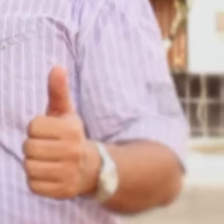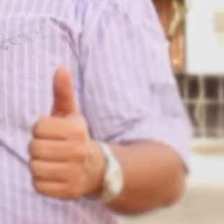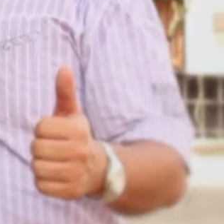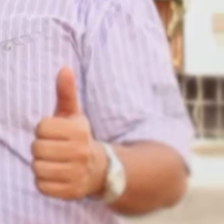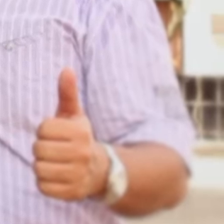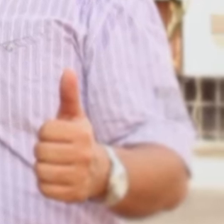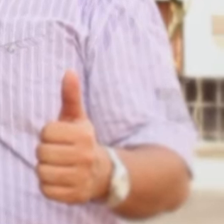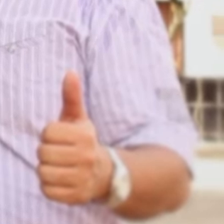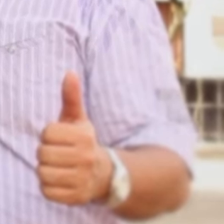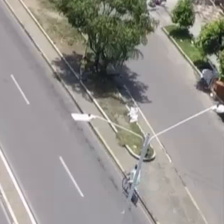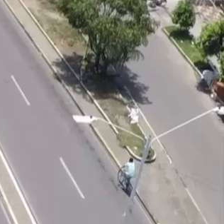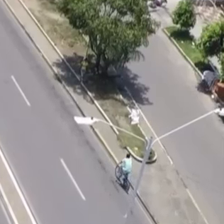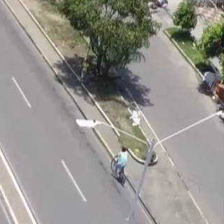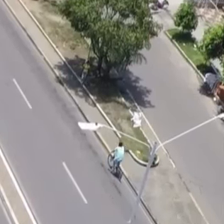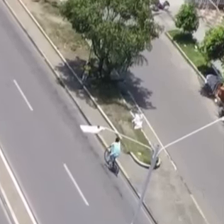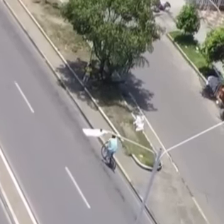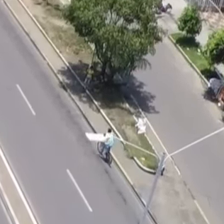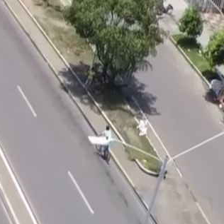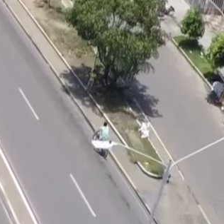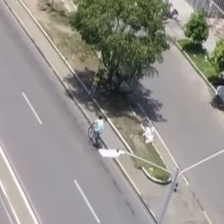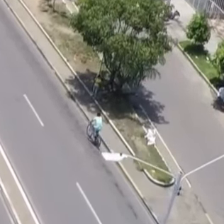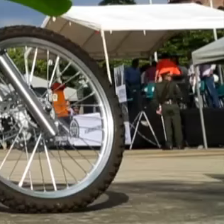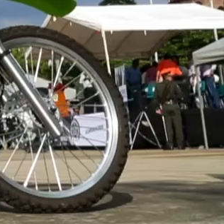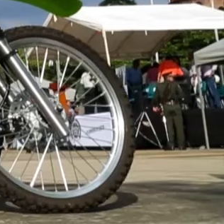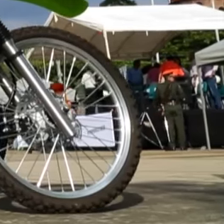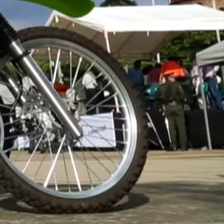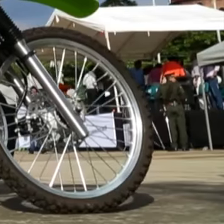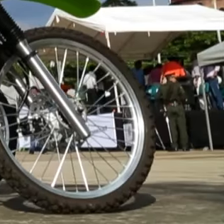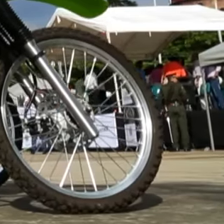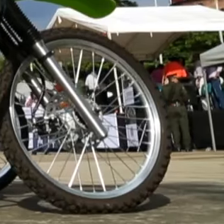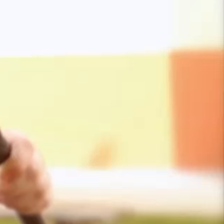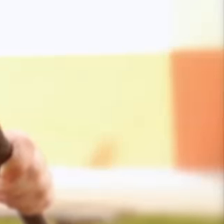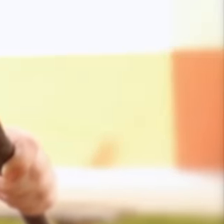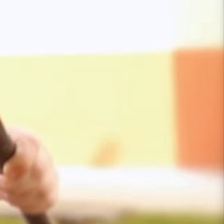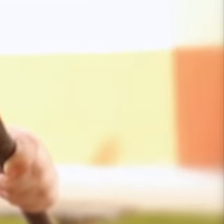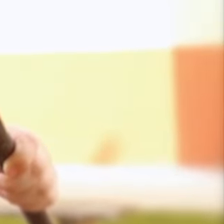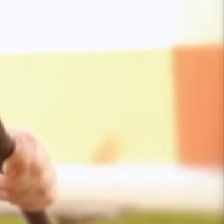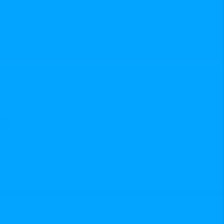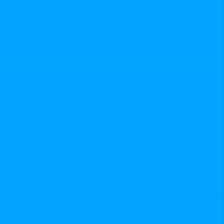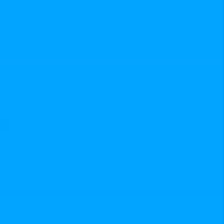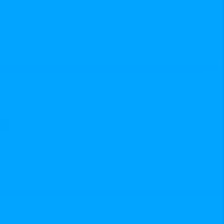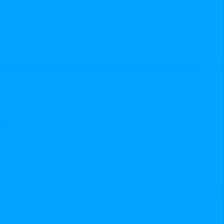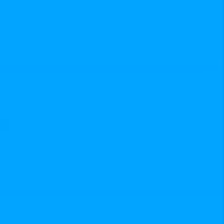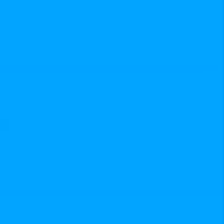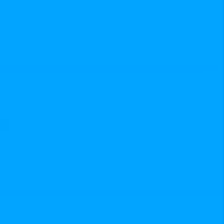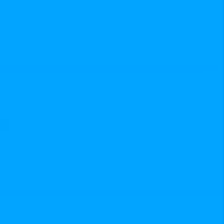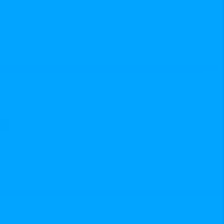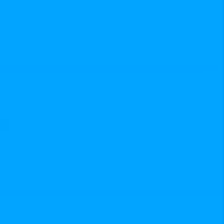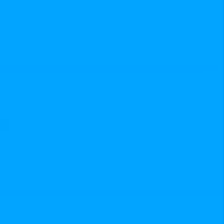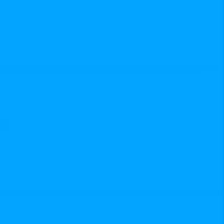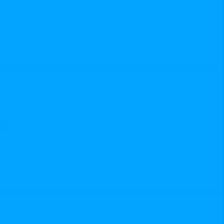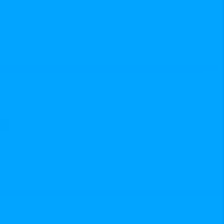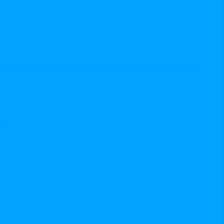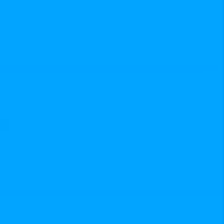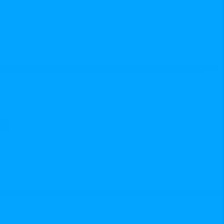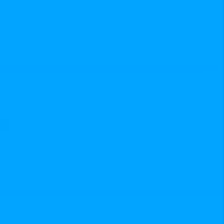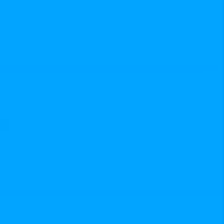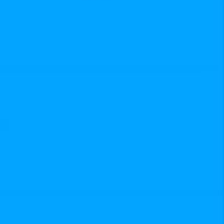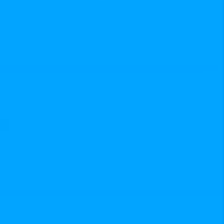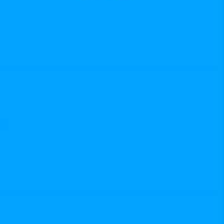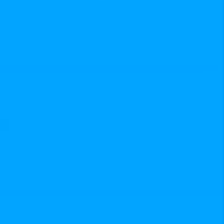mano, juntos lo logramos. Barranca Bermeja limpia, segura y en paz. Una campaña liderada por la Oficina de la Gestora